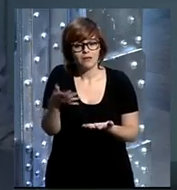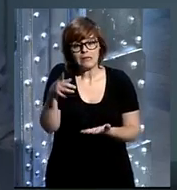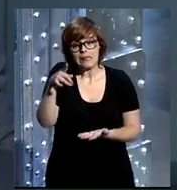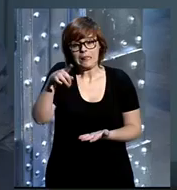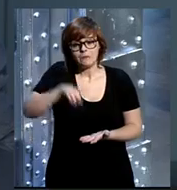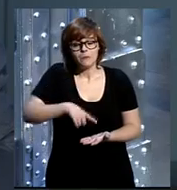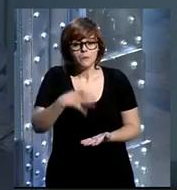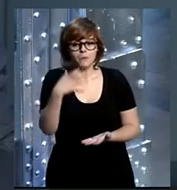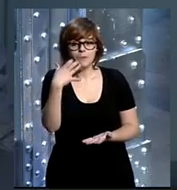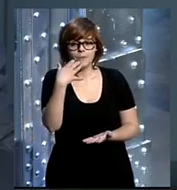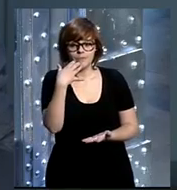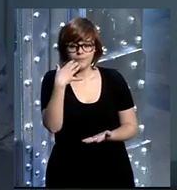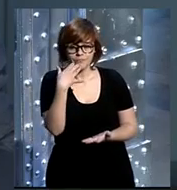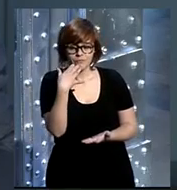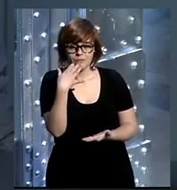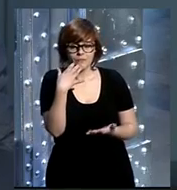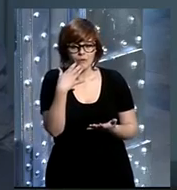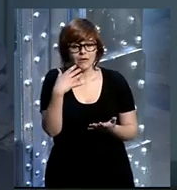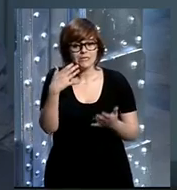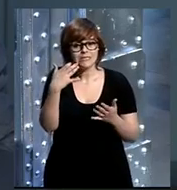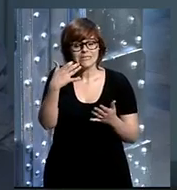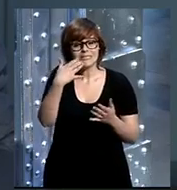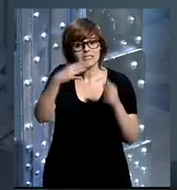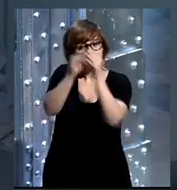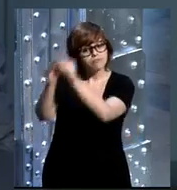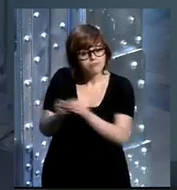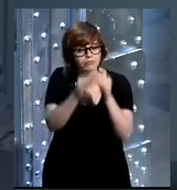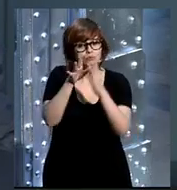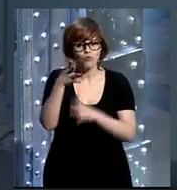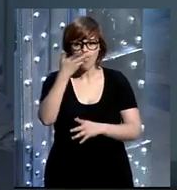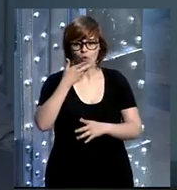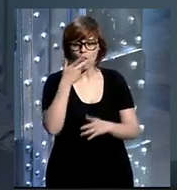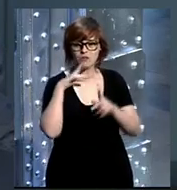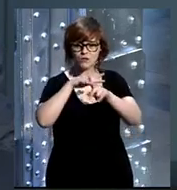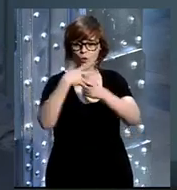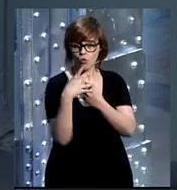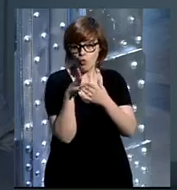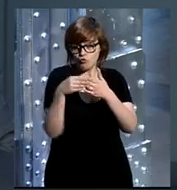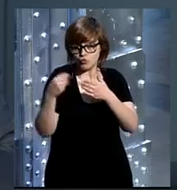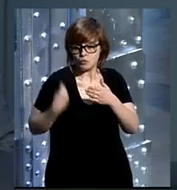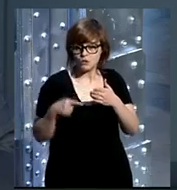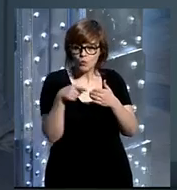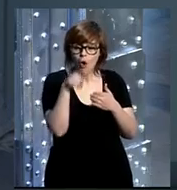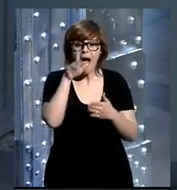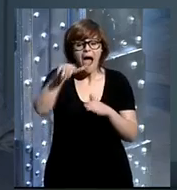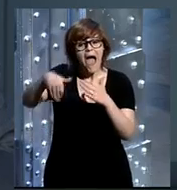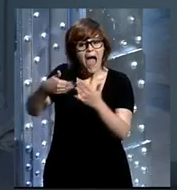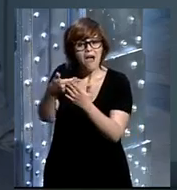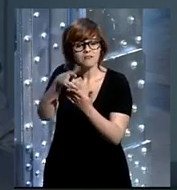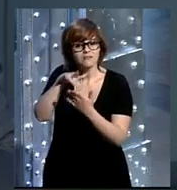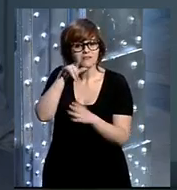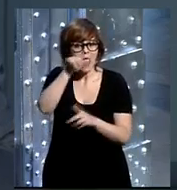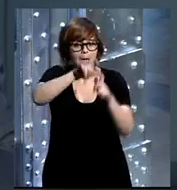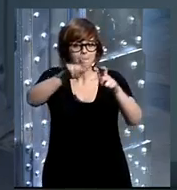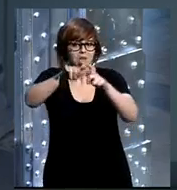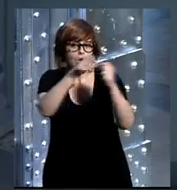probablemente digamos un conocimiento, una facilidad para conocer lo que sucede, como desde luego a los propios agentes que ofrecen los servicios. Que